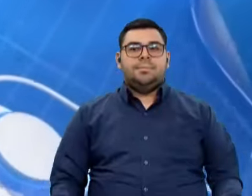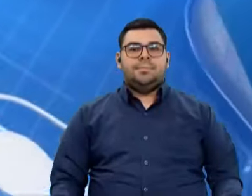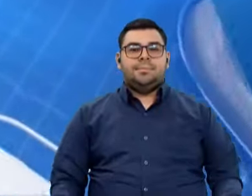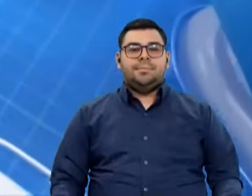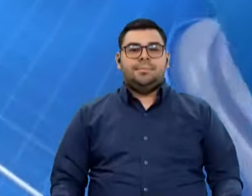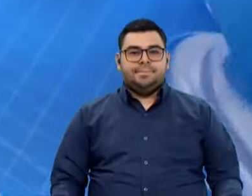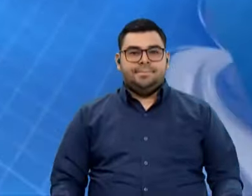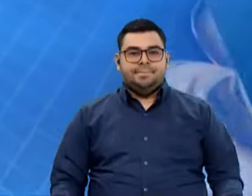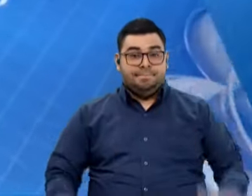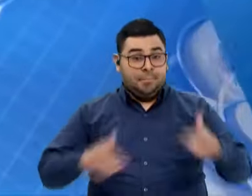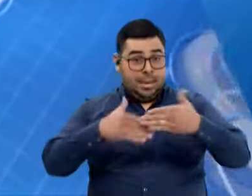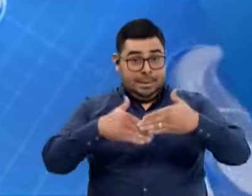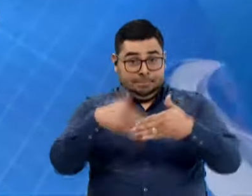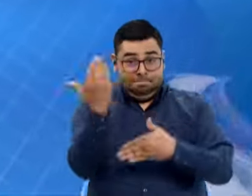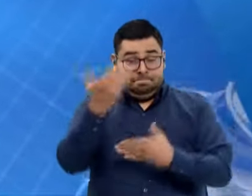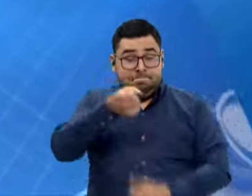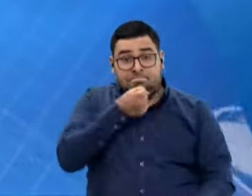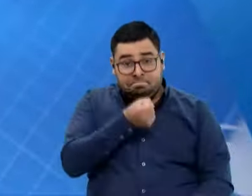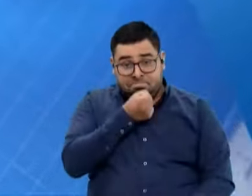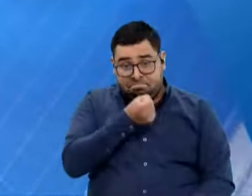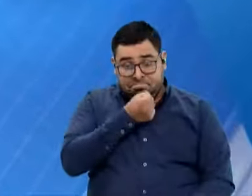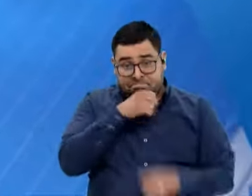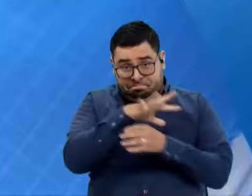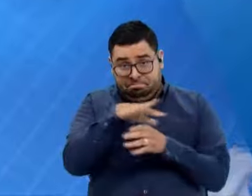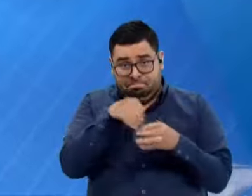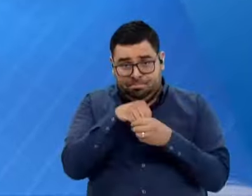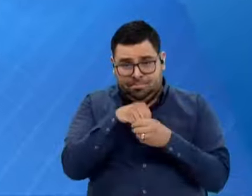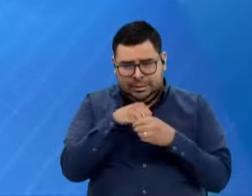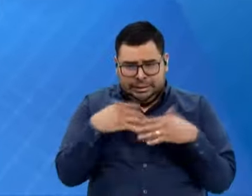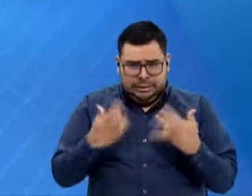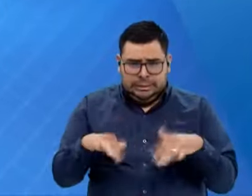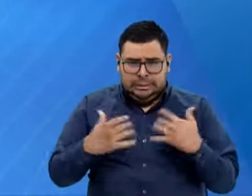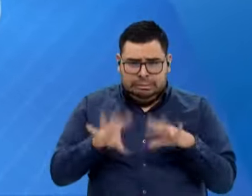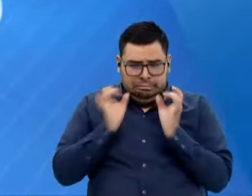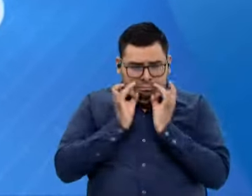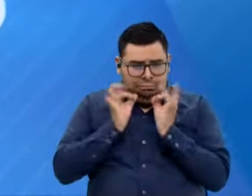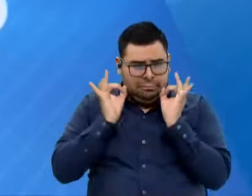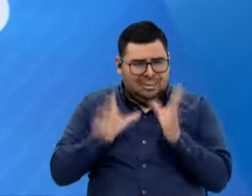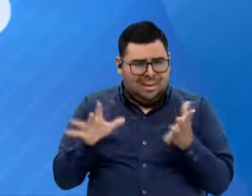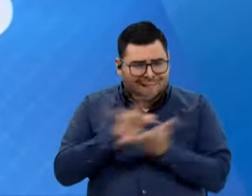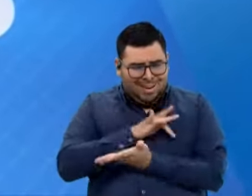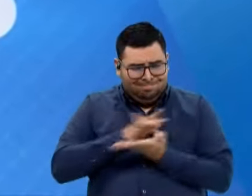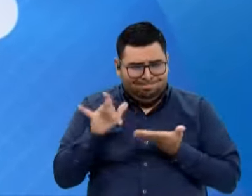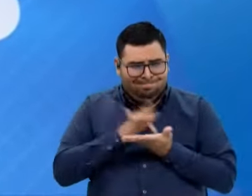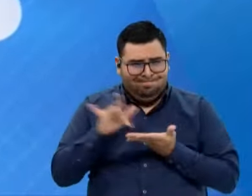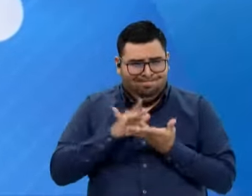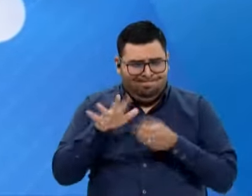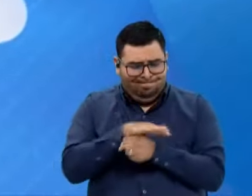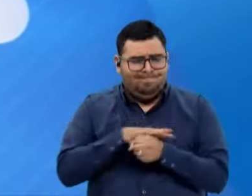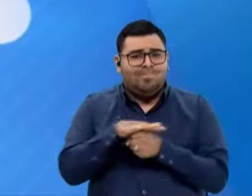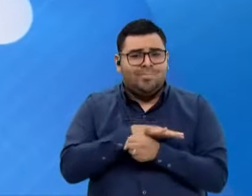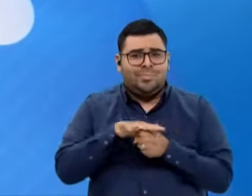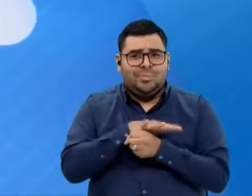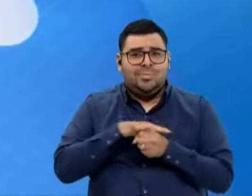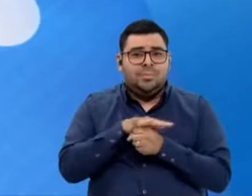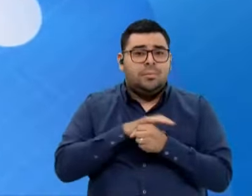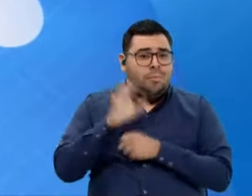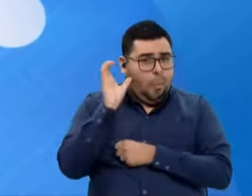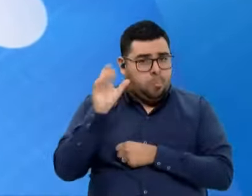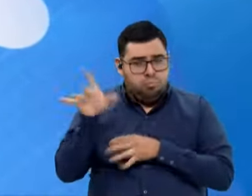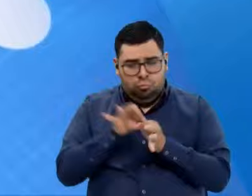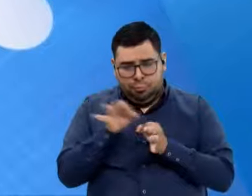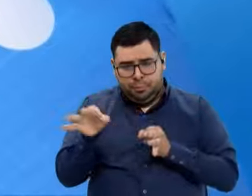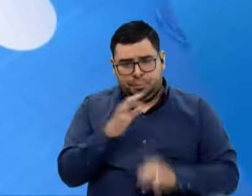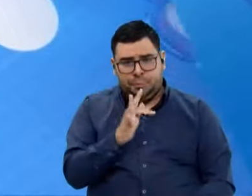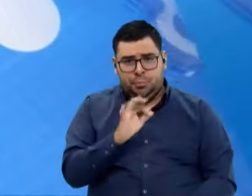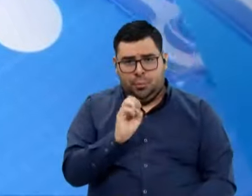Iniciamos esta emisión de Oriente Noticias con la lamentable emergencia que en estos momentos se presenta en el municipio de Tona, pues más